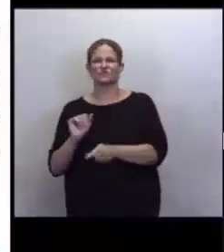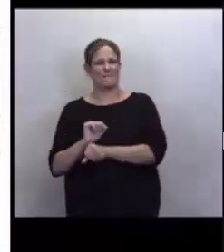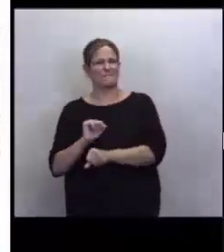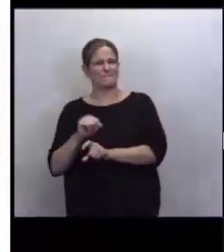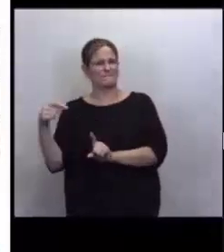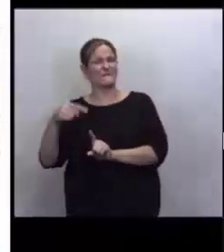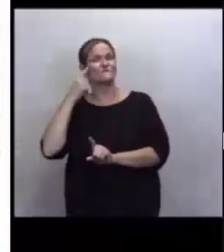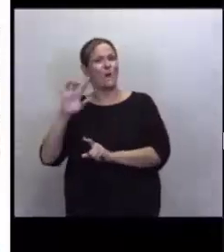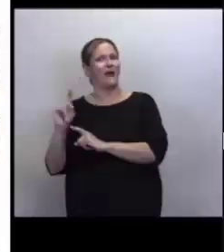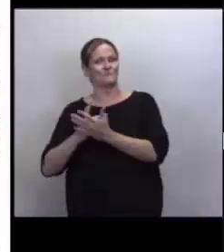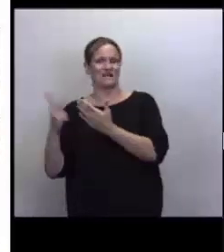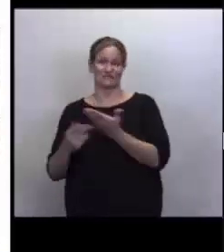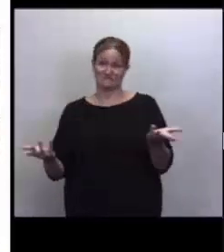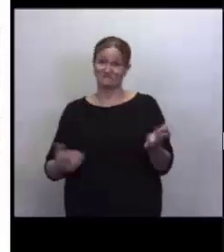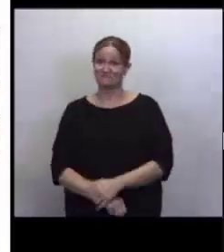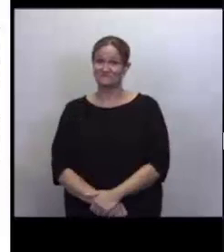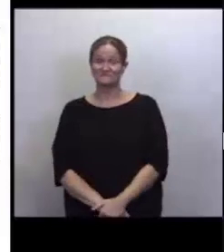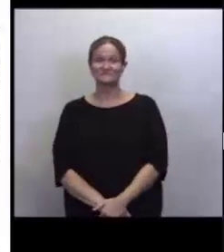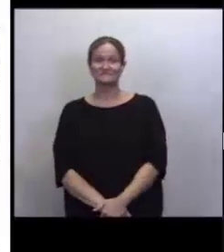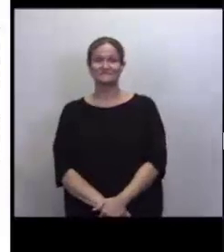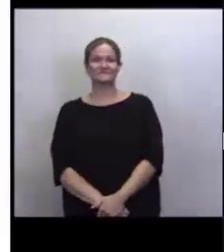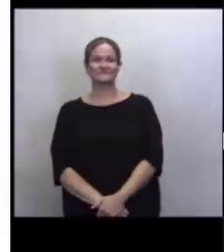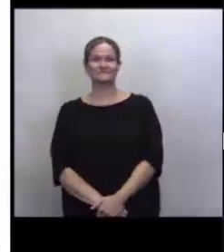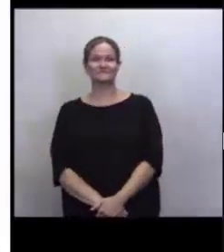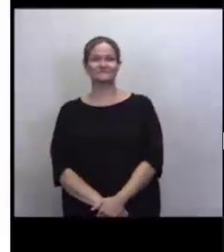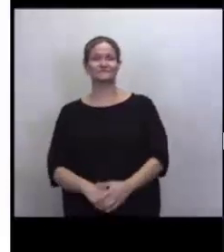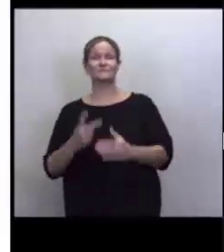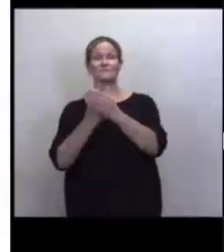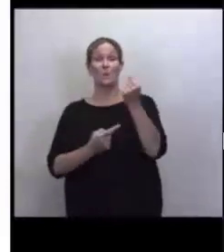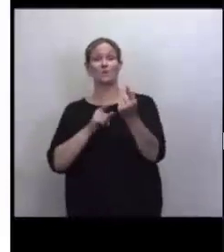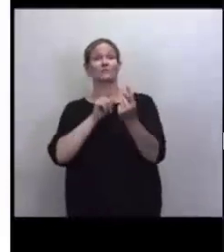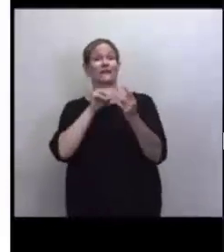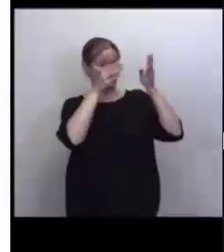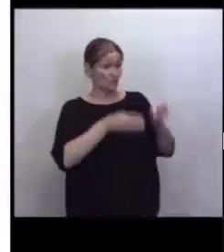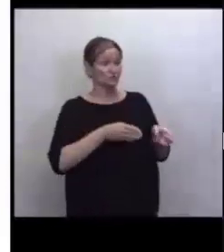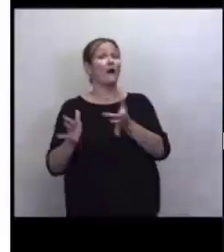de trabajar directamente en el proyecto I-81.